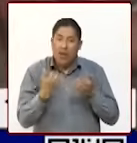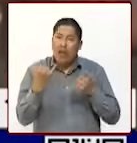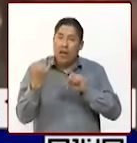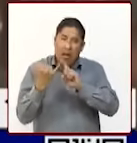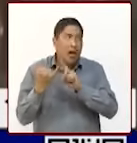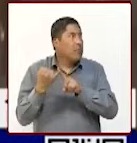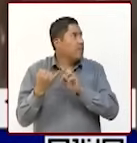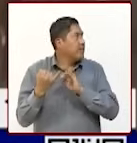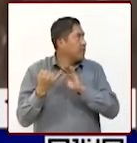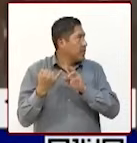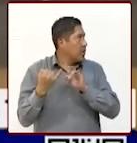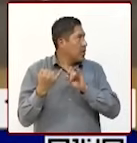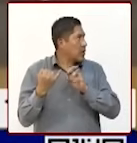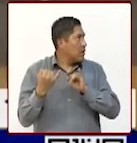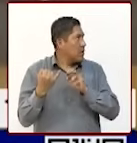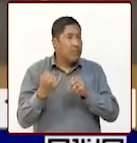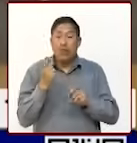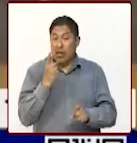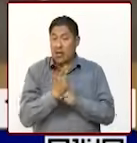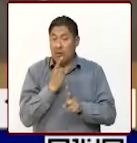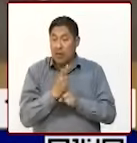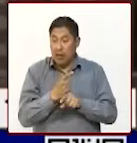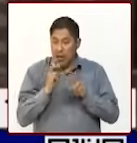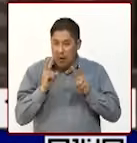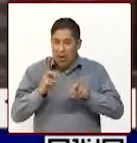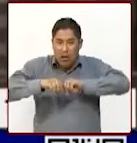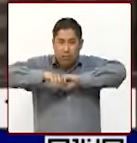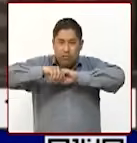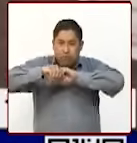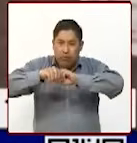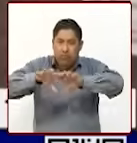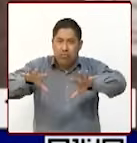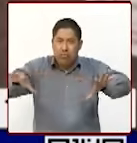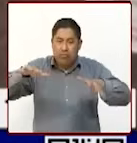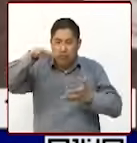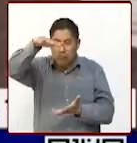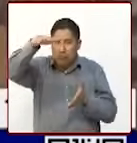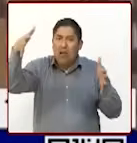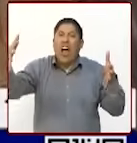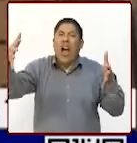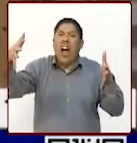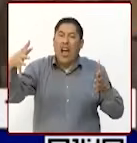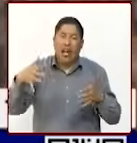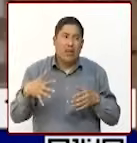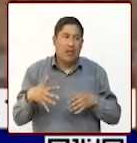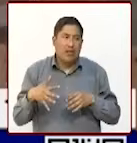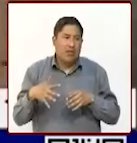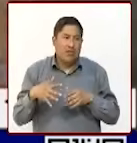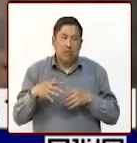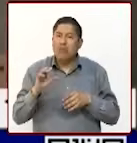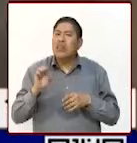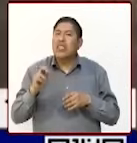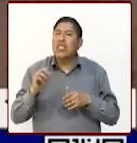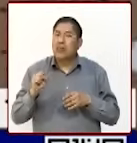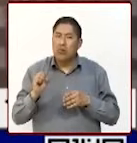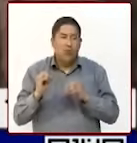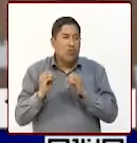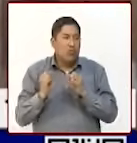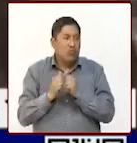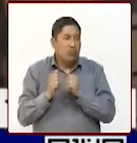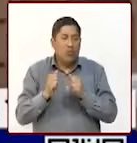etapa donde efectivamente se ha visto la distribución de las cajas censales. También nos ha ido muy bien con la ayuda de la